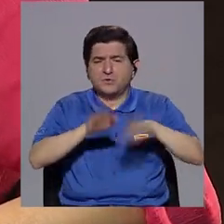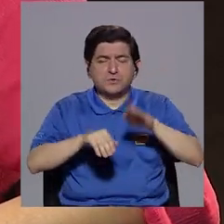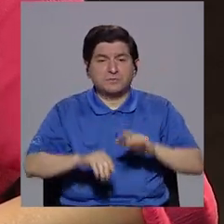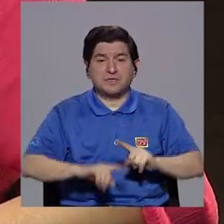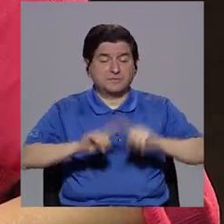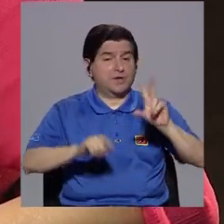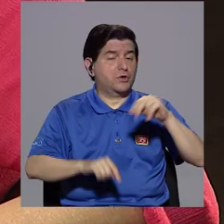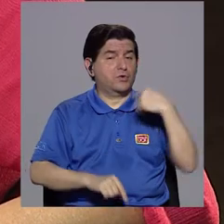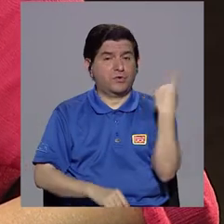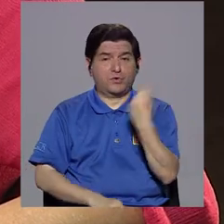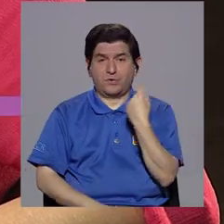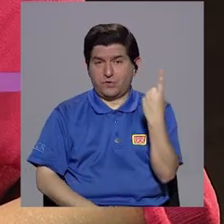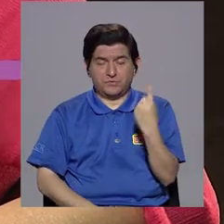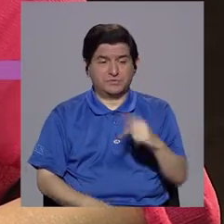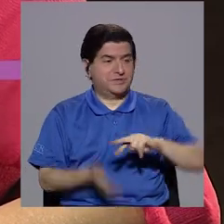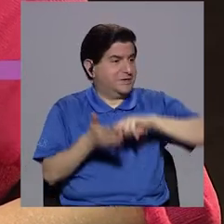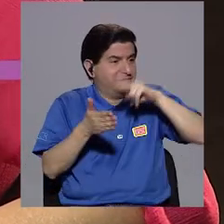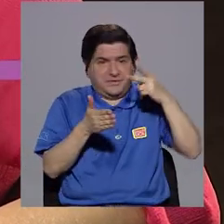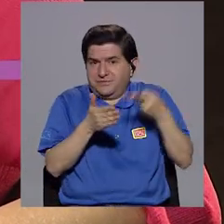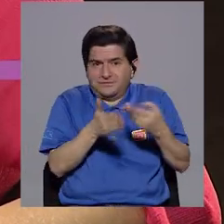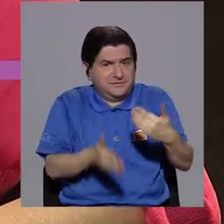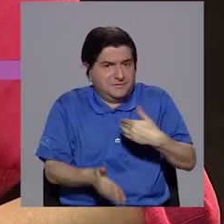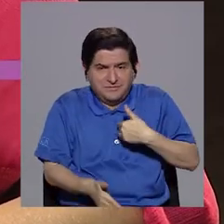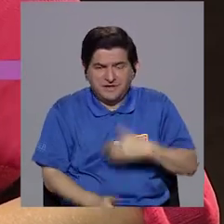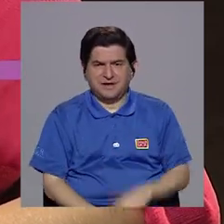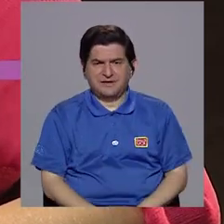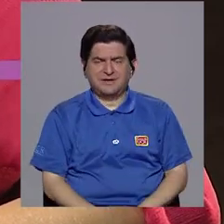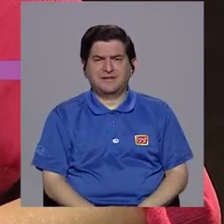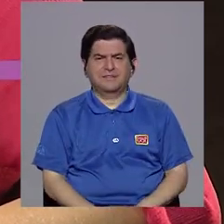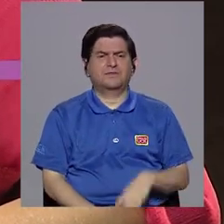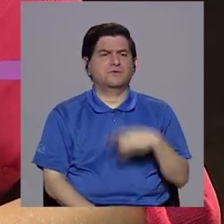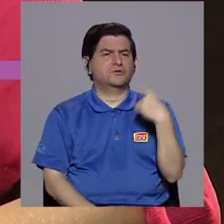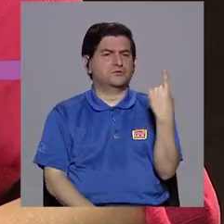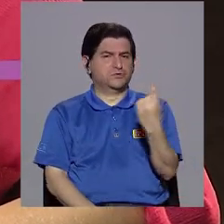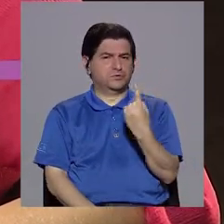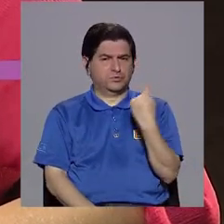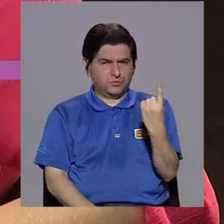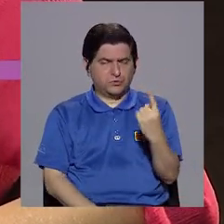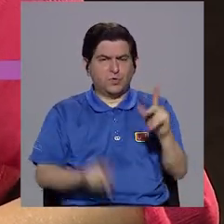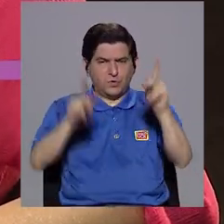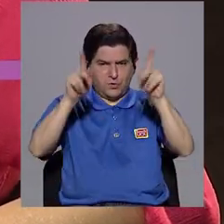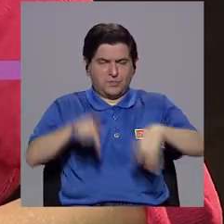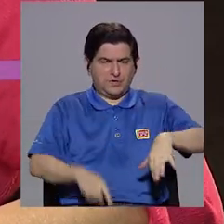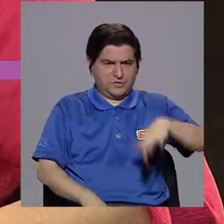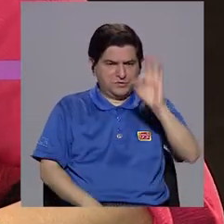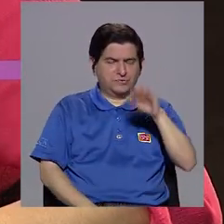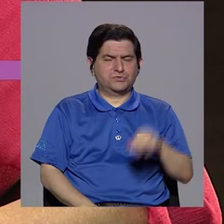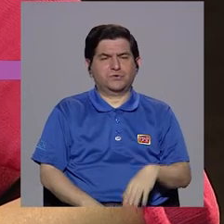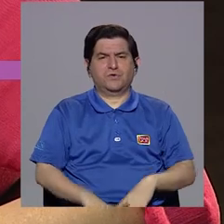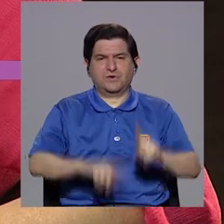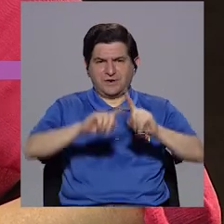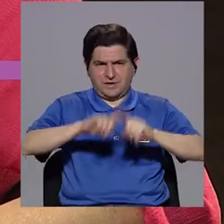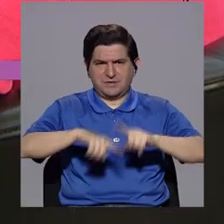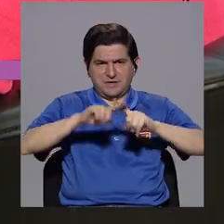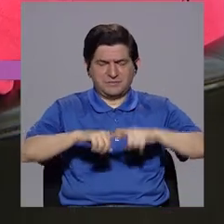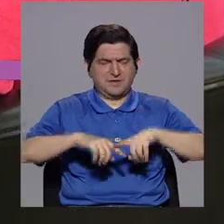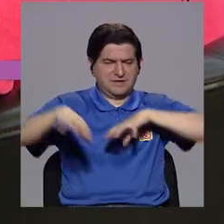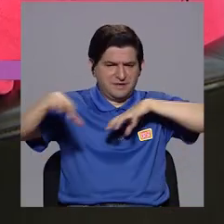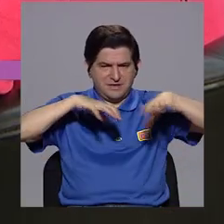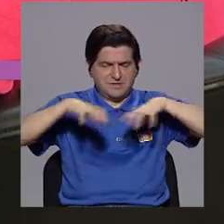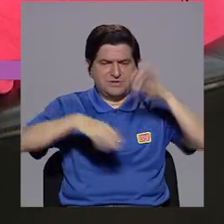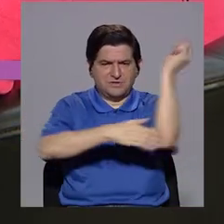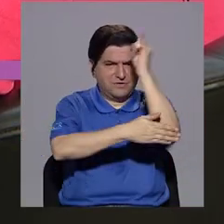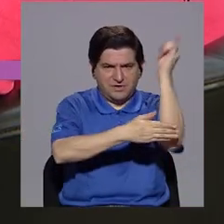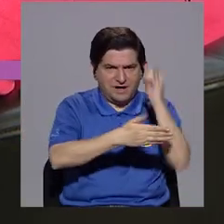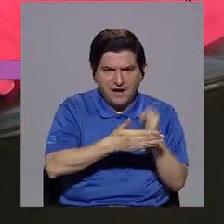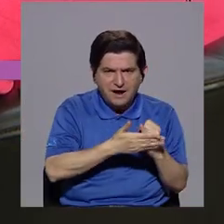sí, pero no siempre. Entonces yo le iba a preguntar, de hecho, si solo el hecho de que la persona escoja una u otro tipo de